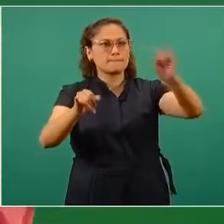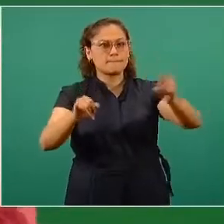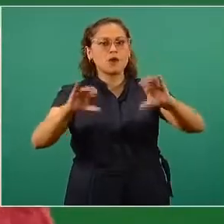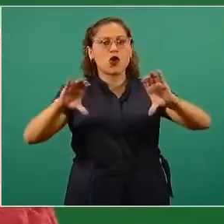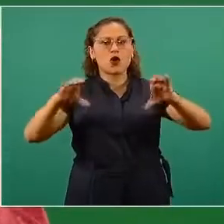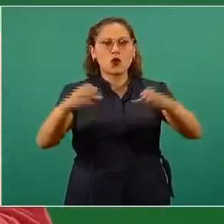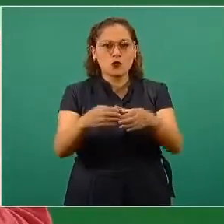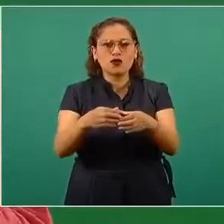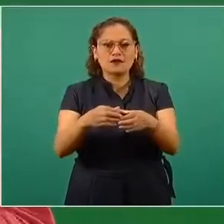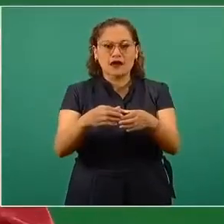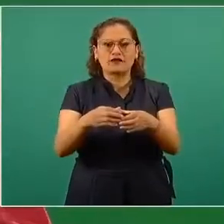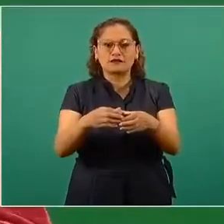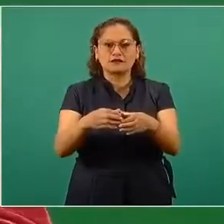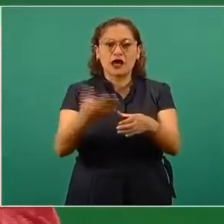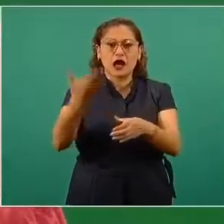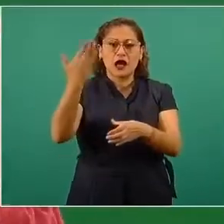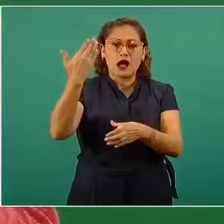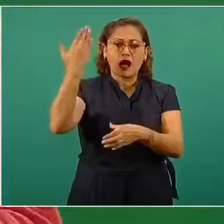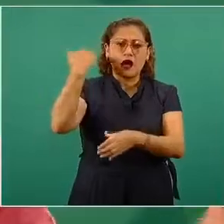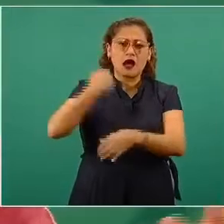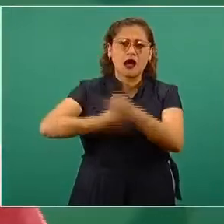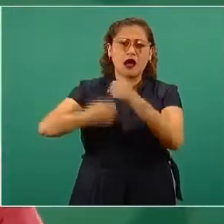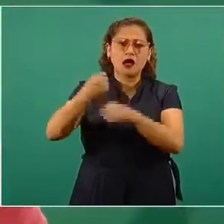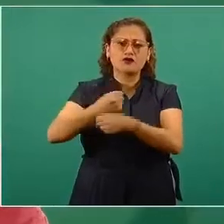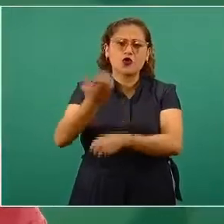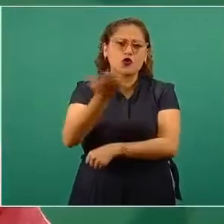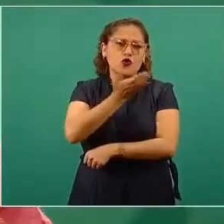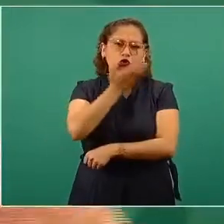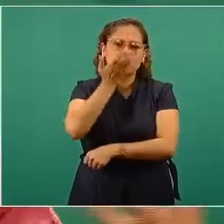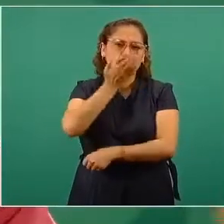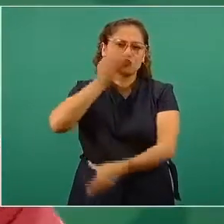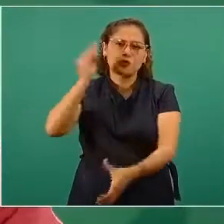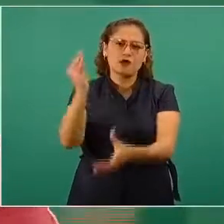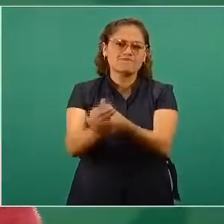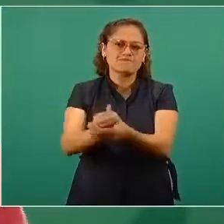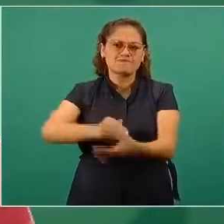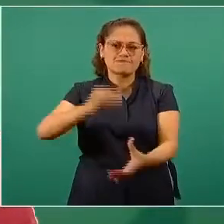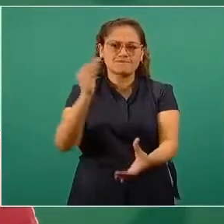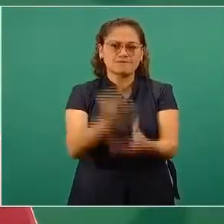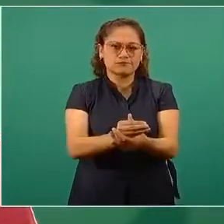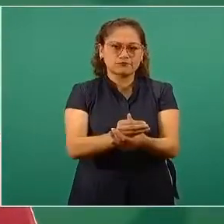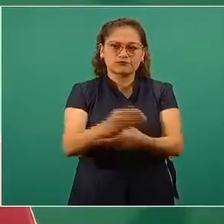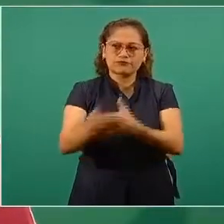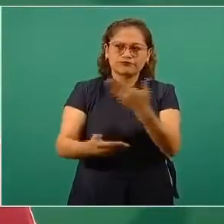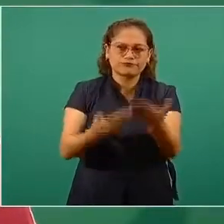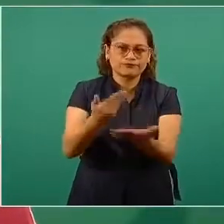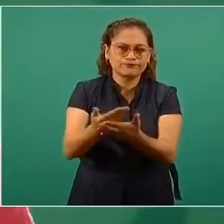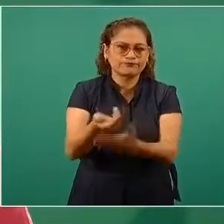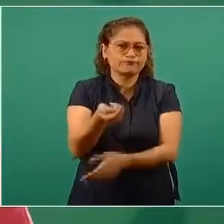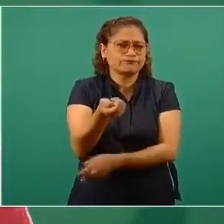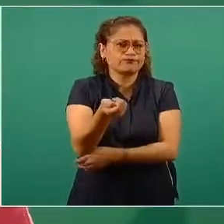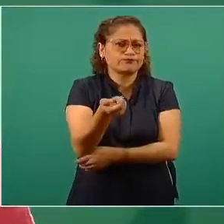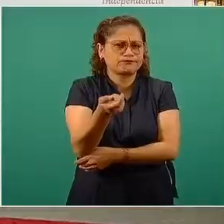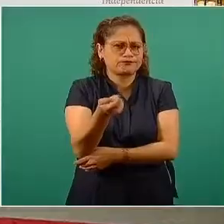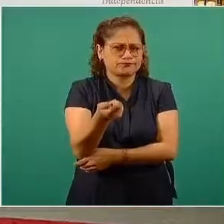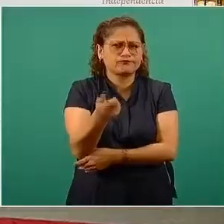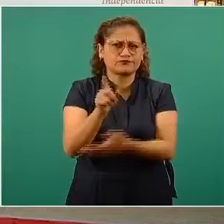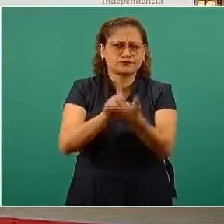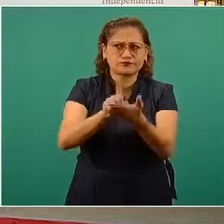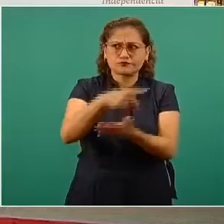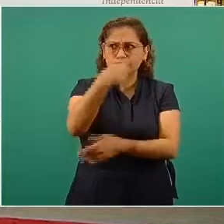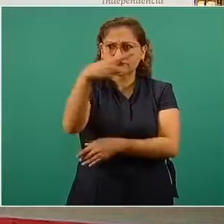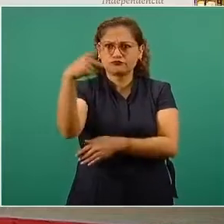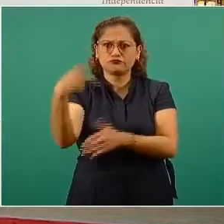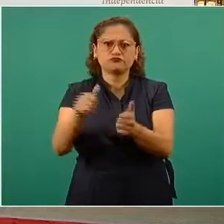por décadas se ha vivido carencia de servicios, por lo tanto restricción de derechos,